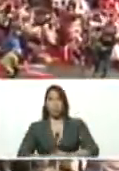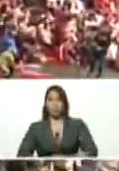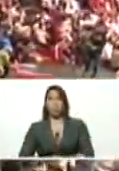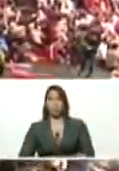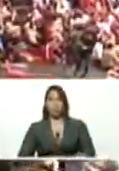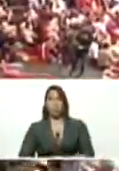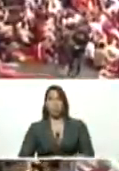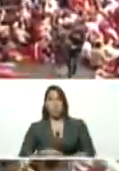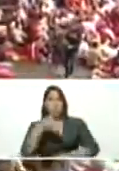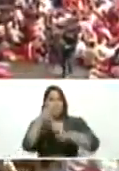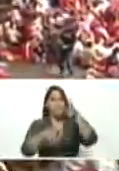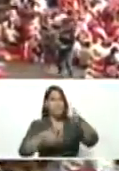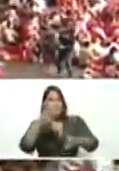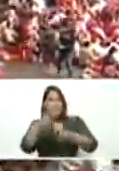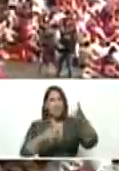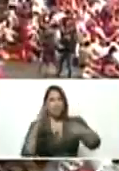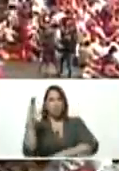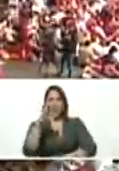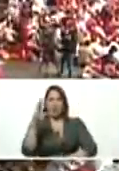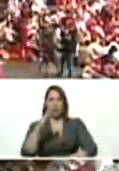metro de caracas